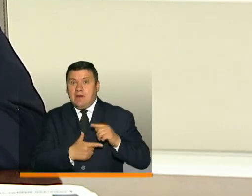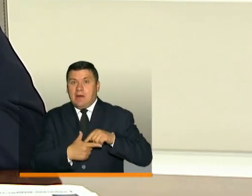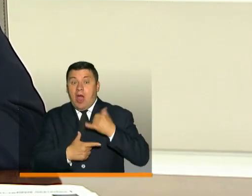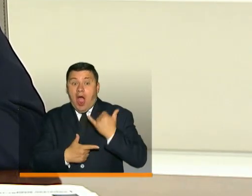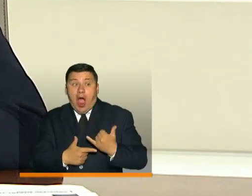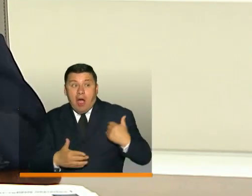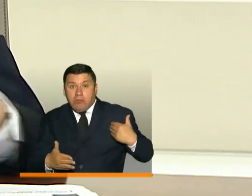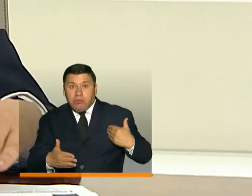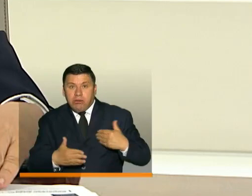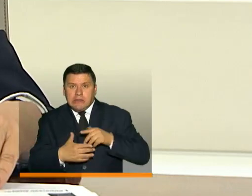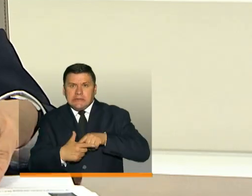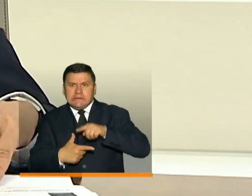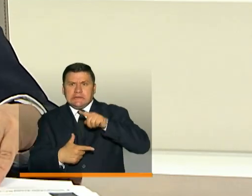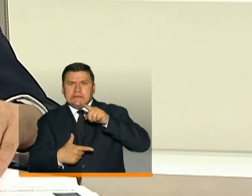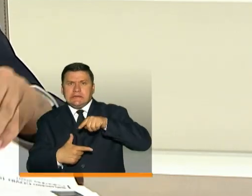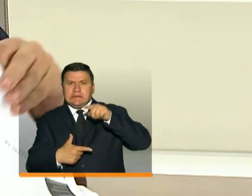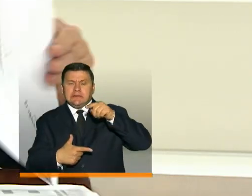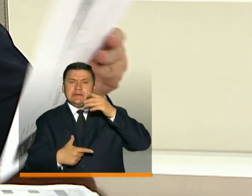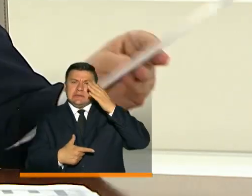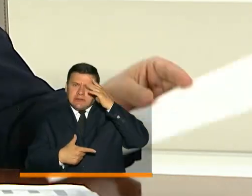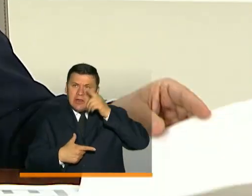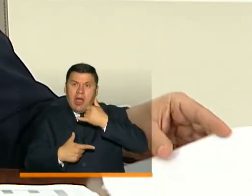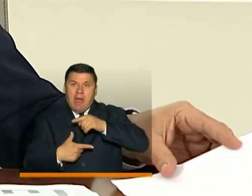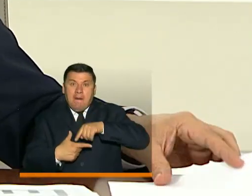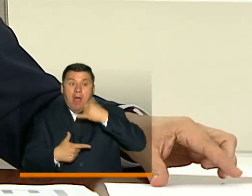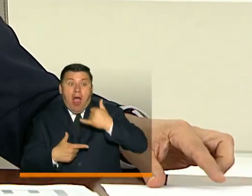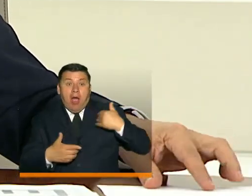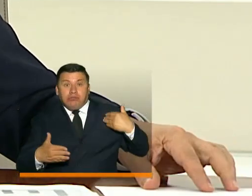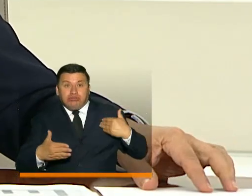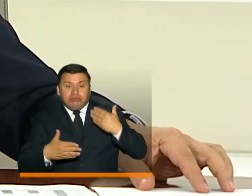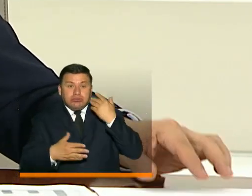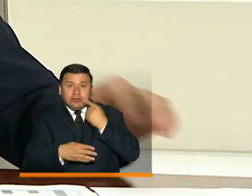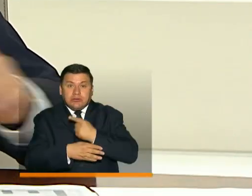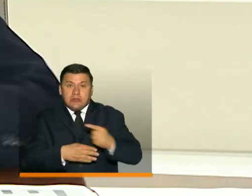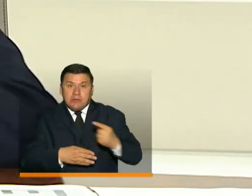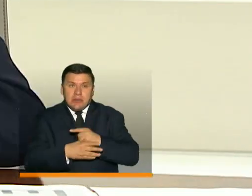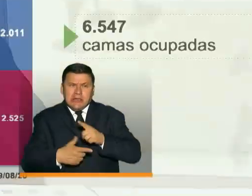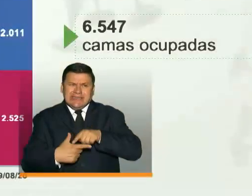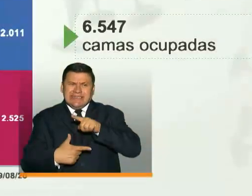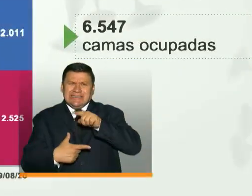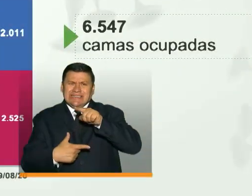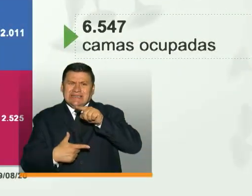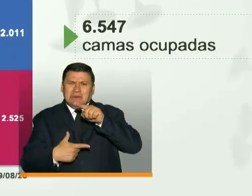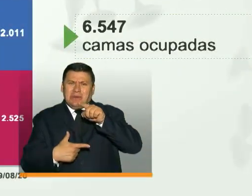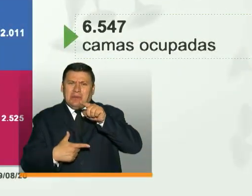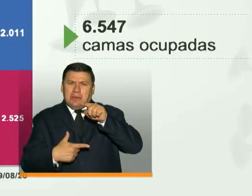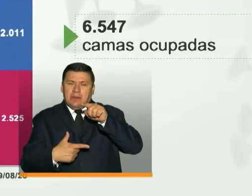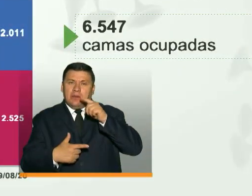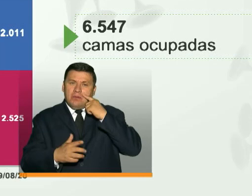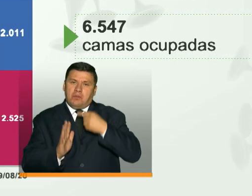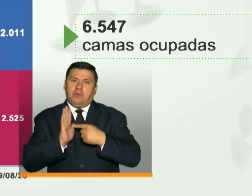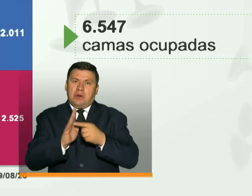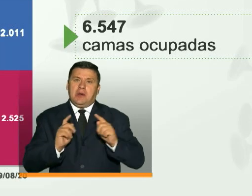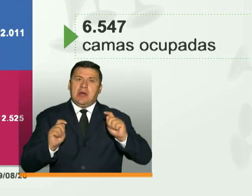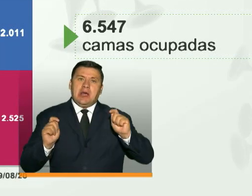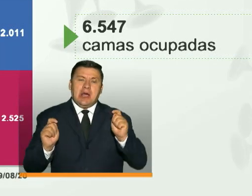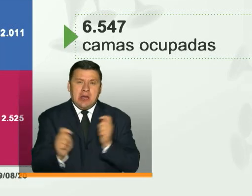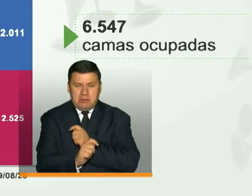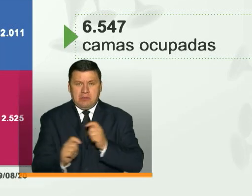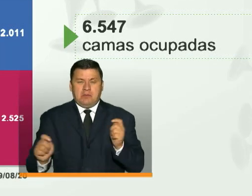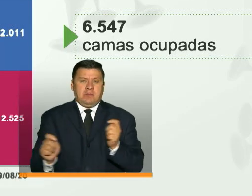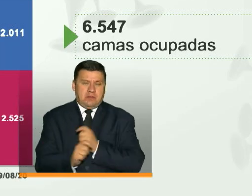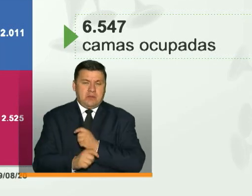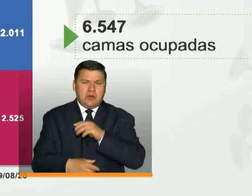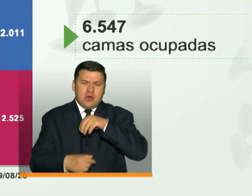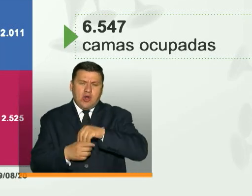alta de la epidemia de acuerdo con la proyección del Instituto Nacional de Salud y podemos mostrar cómo hemos venido cambiando en